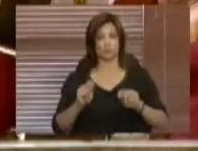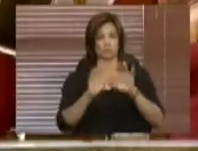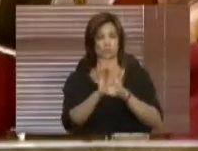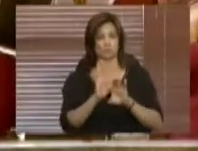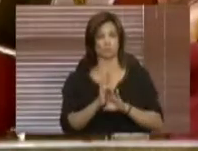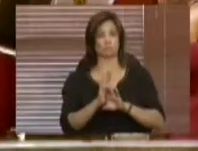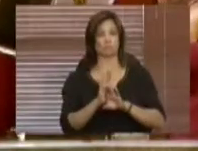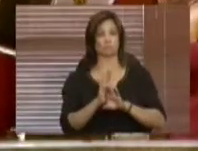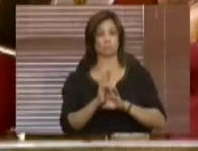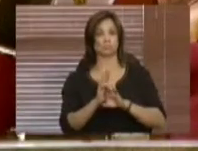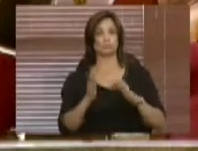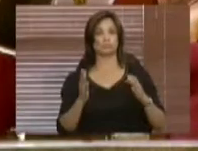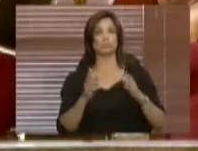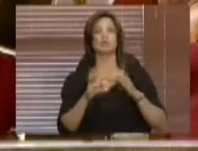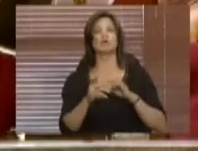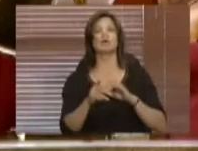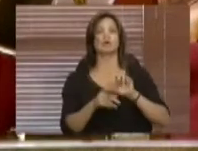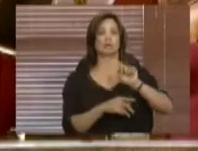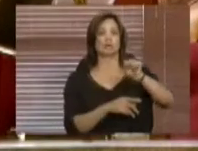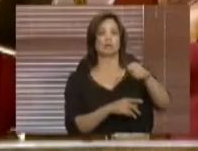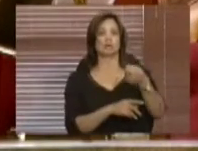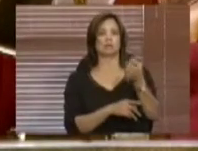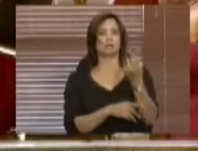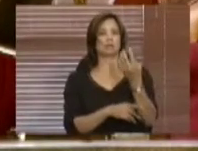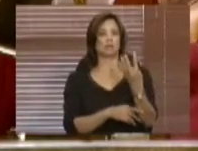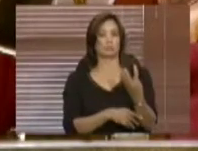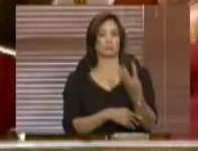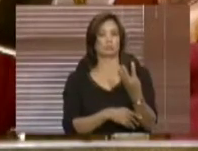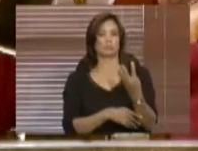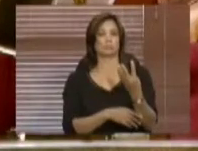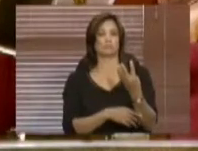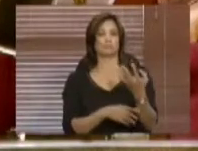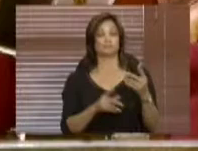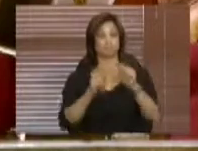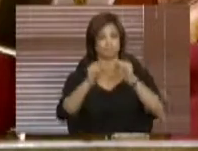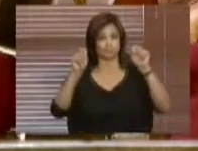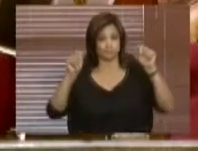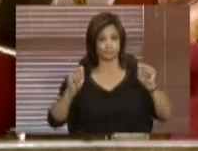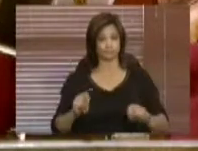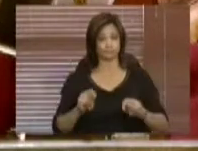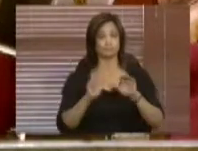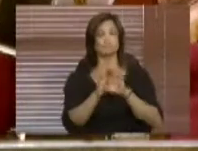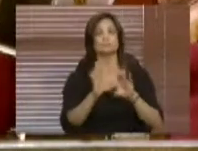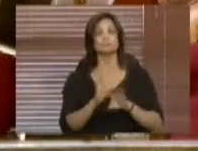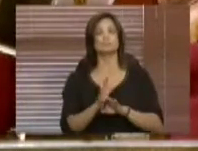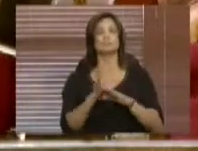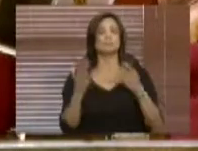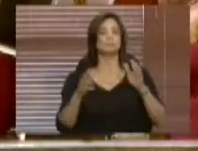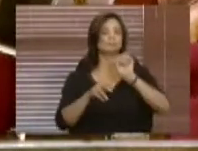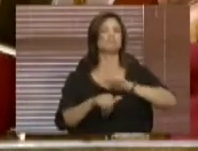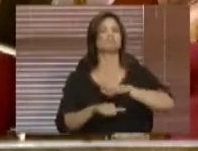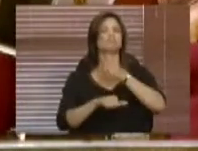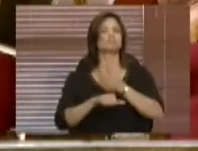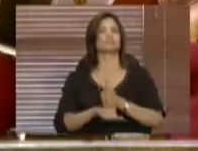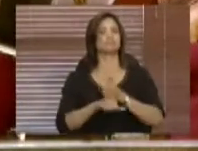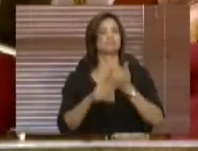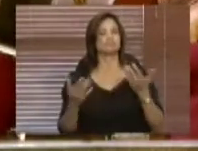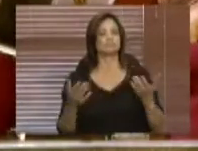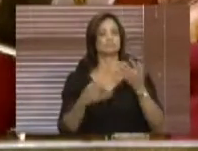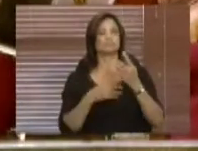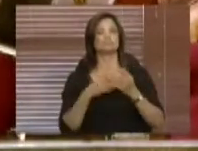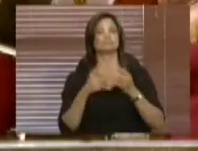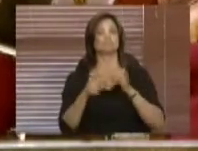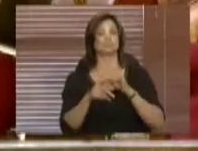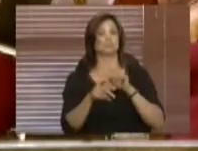Constitucional por SER TV. El Tribunal Constitucional ha establecido en el